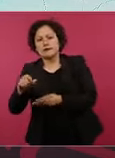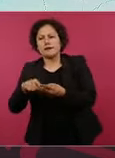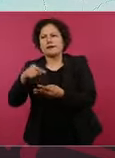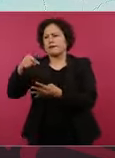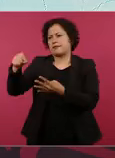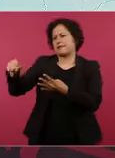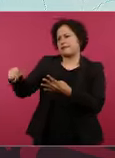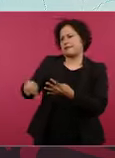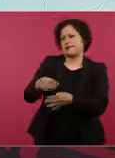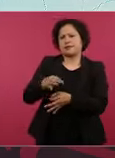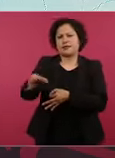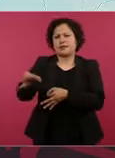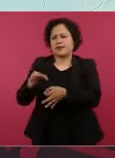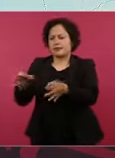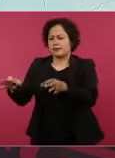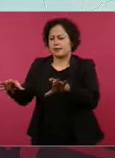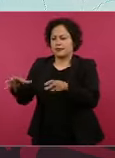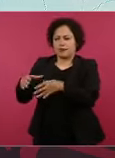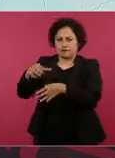Entonces,